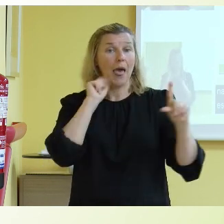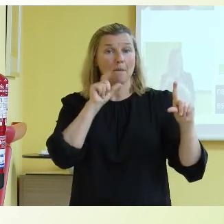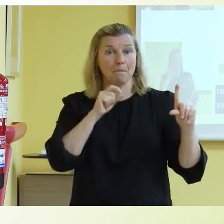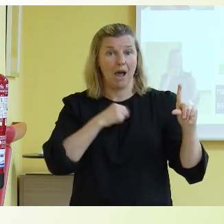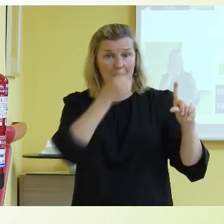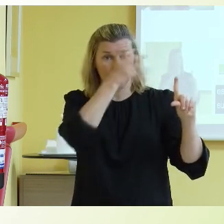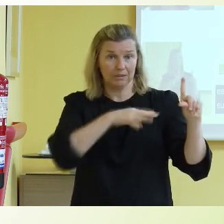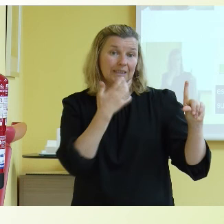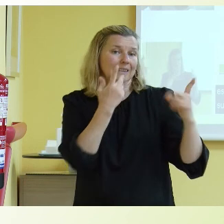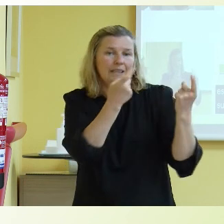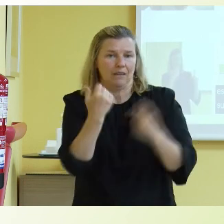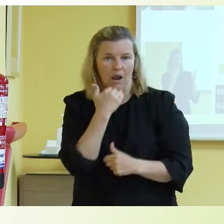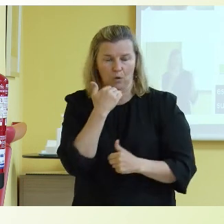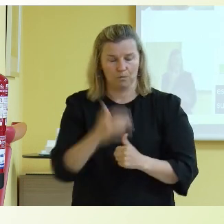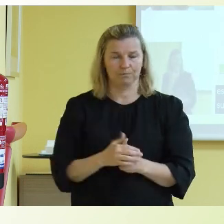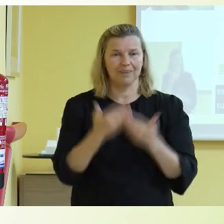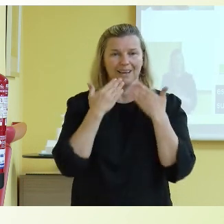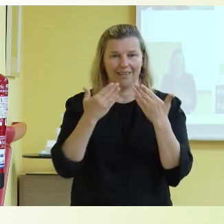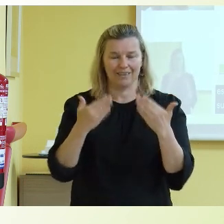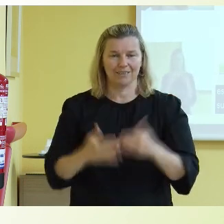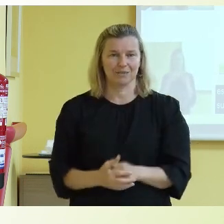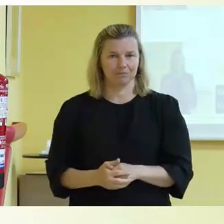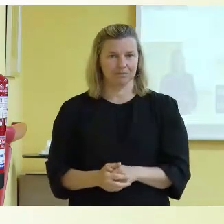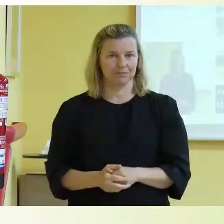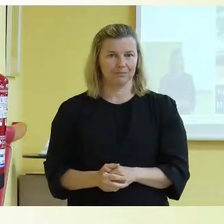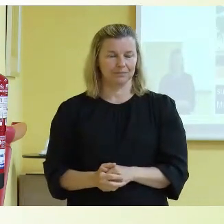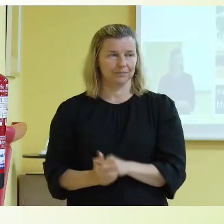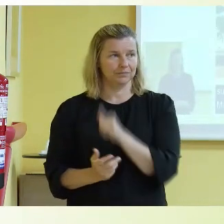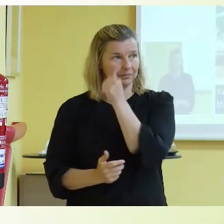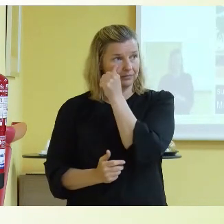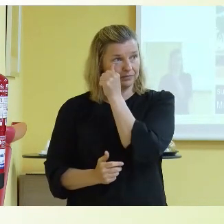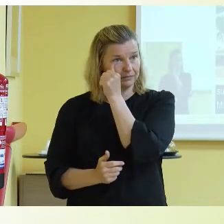lo que necesitéis. Gracias. Gracias, Virginia.